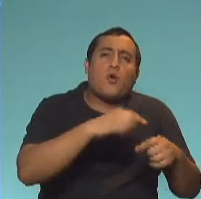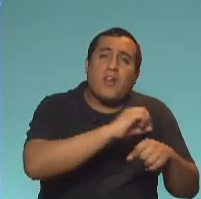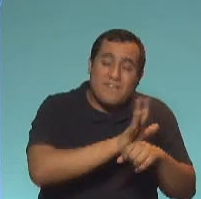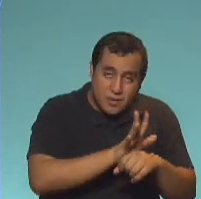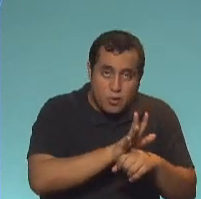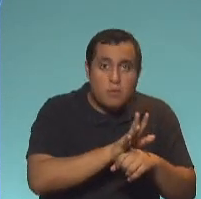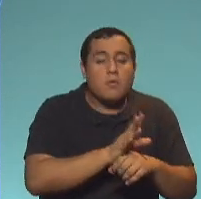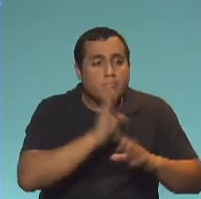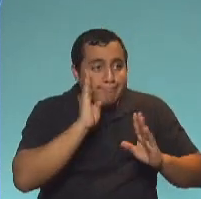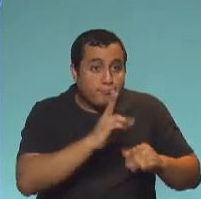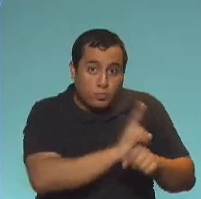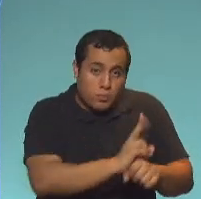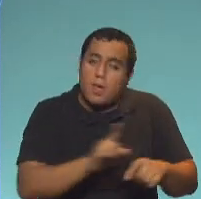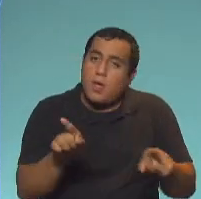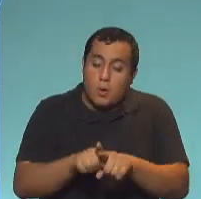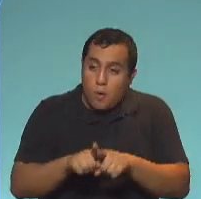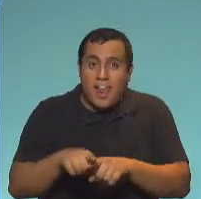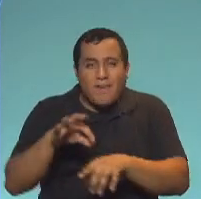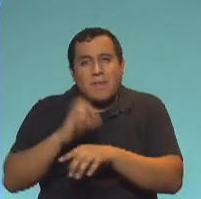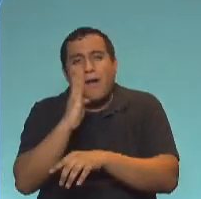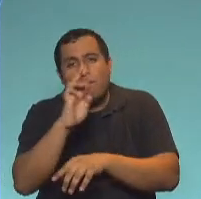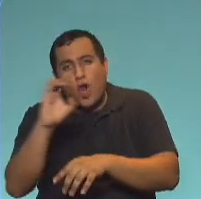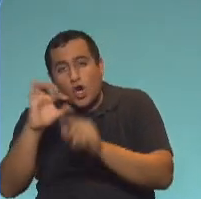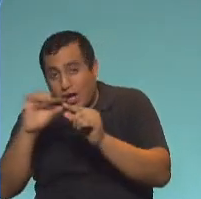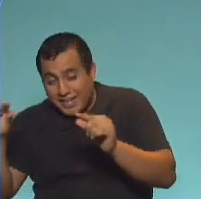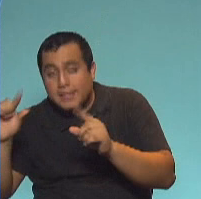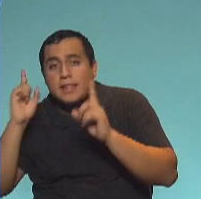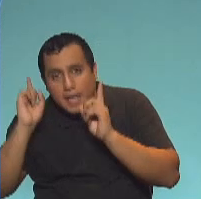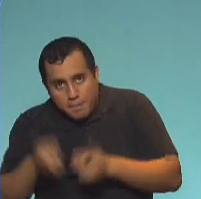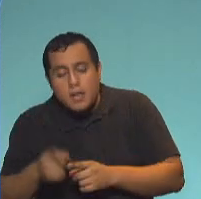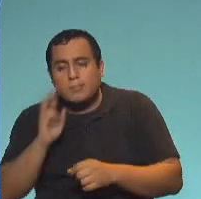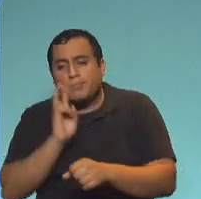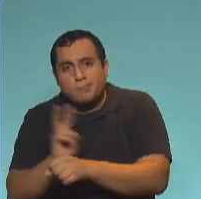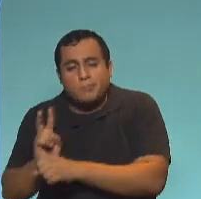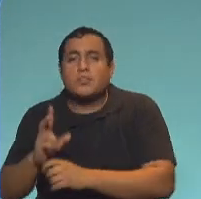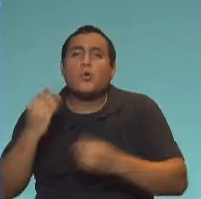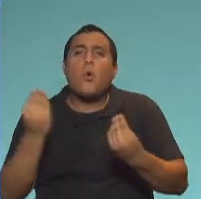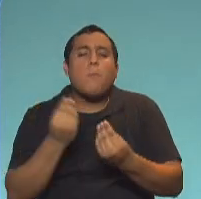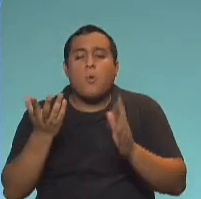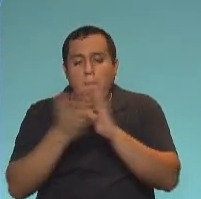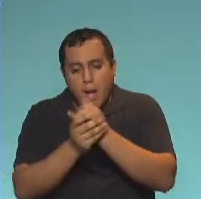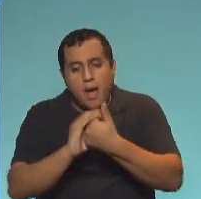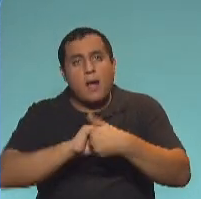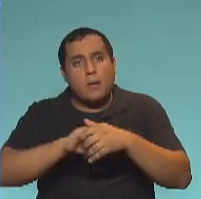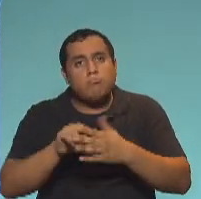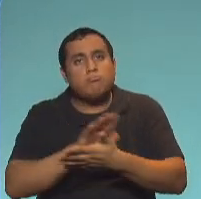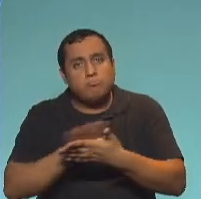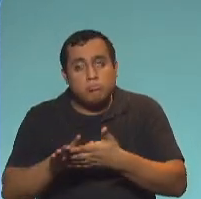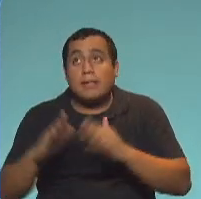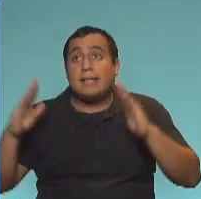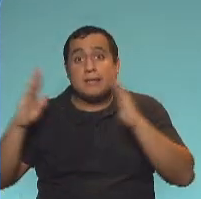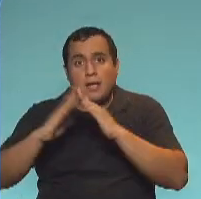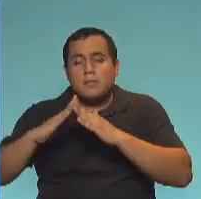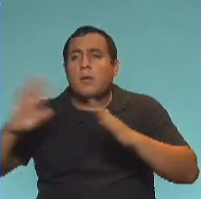las medidas de prevención las medidas de prevención incluyen higiene de manos mantener los ambientes de la casa